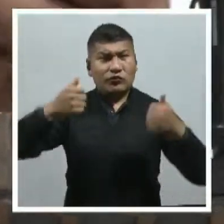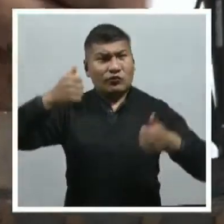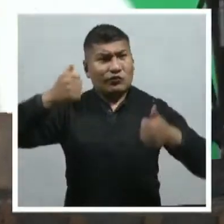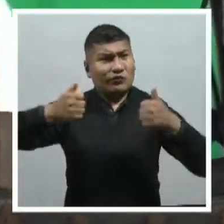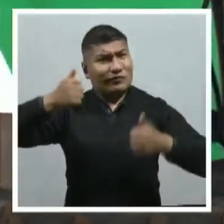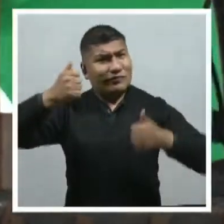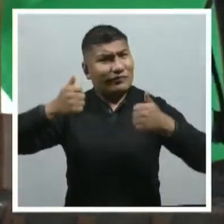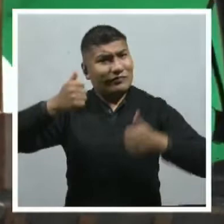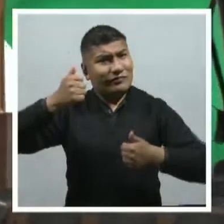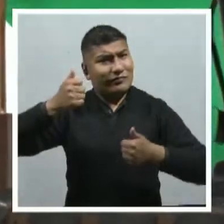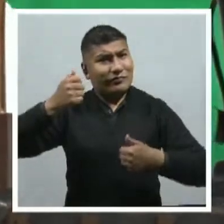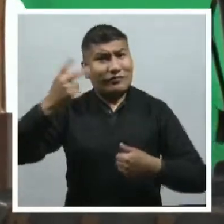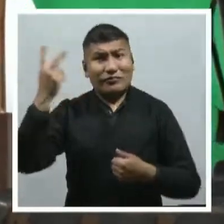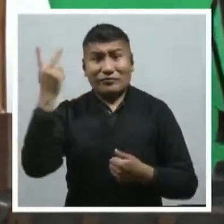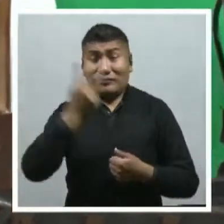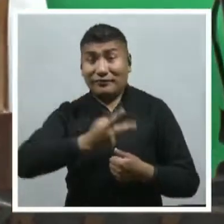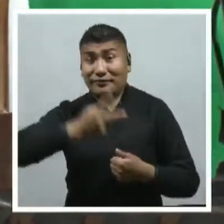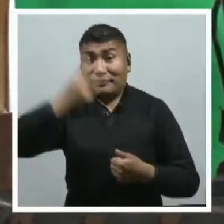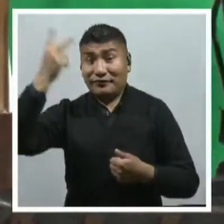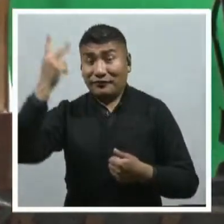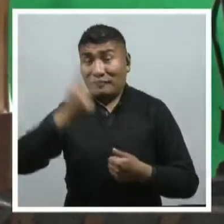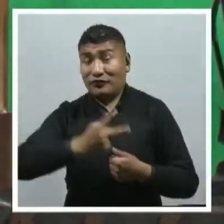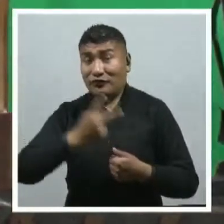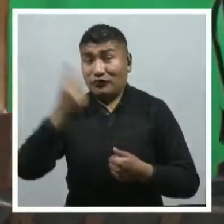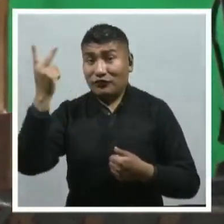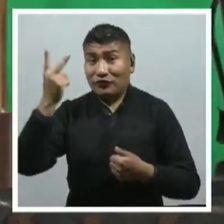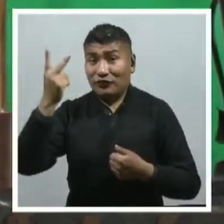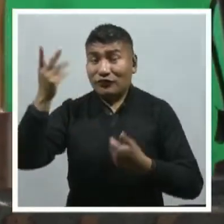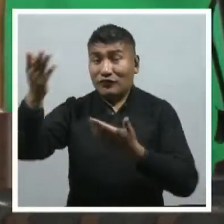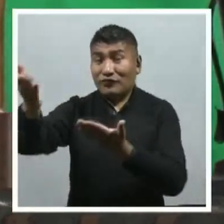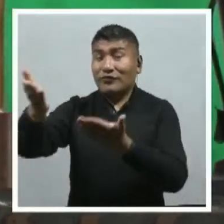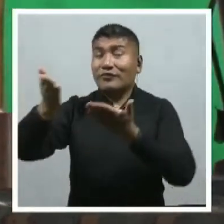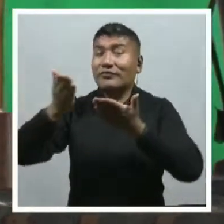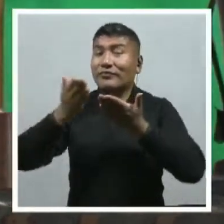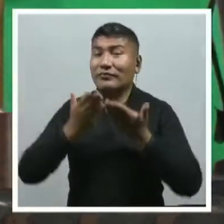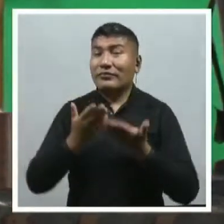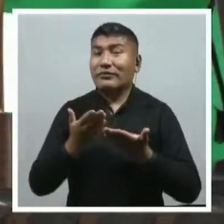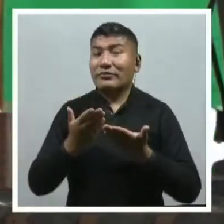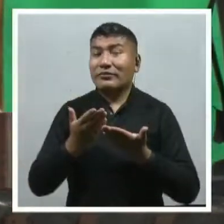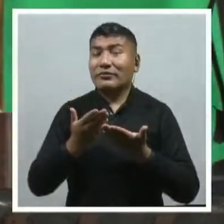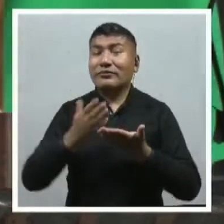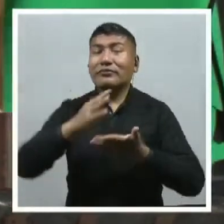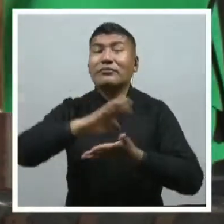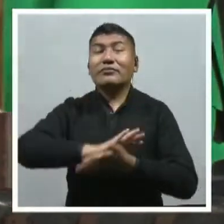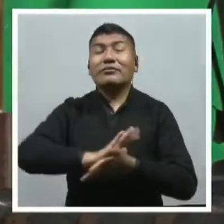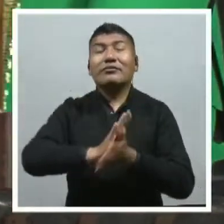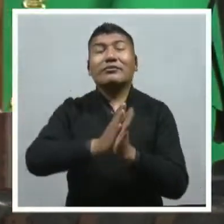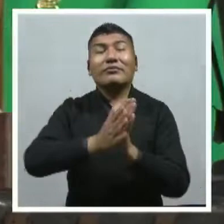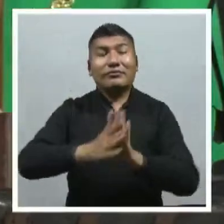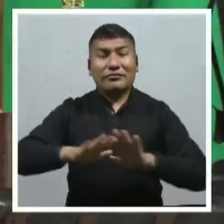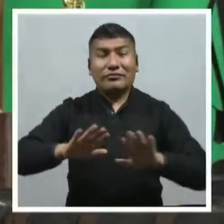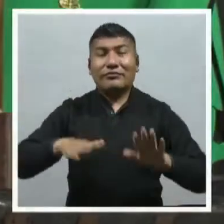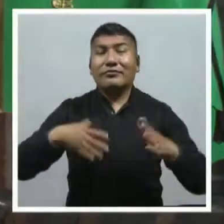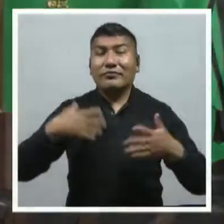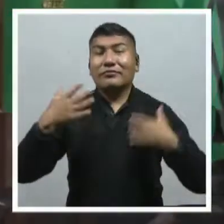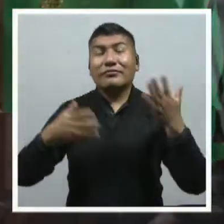Y ambos nos ofrecen la paz y la